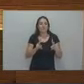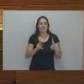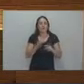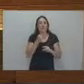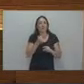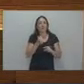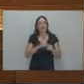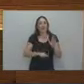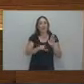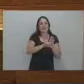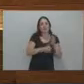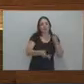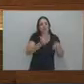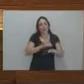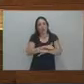Y decíamos,